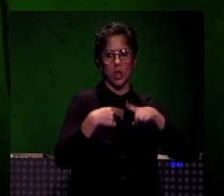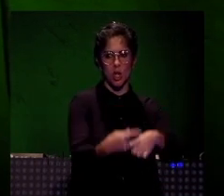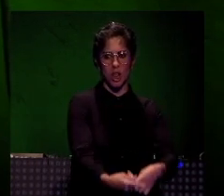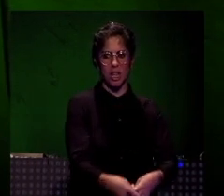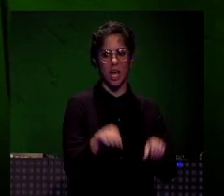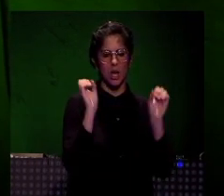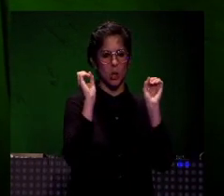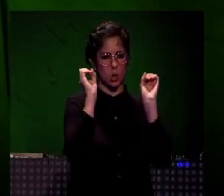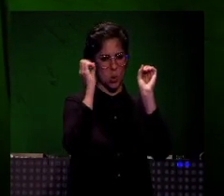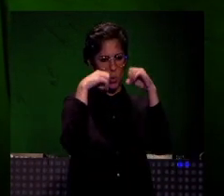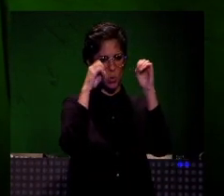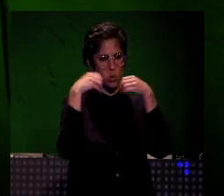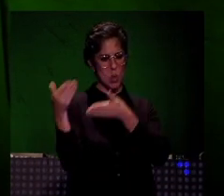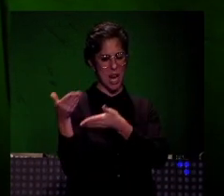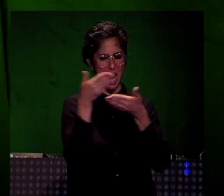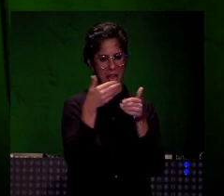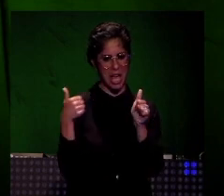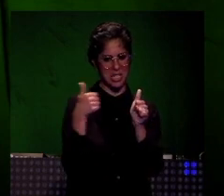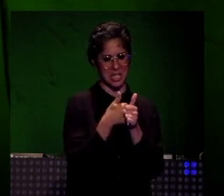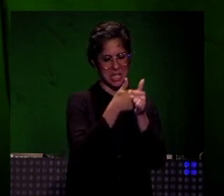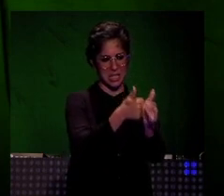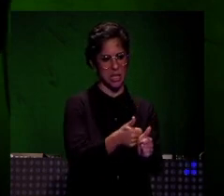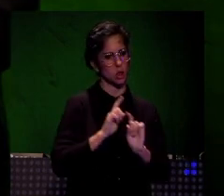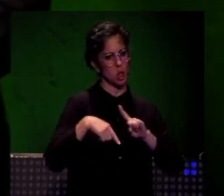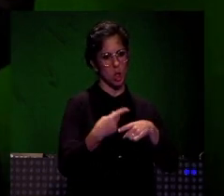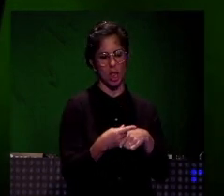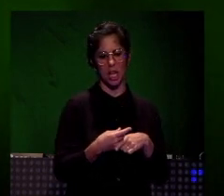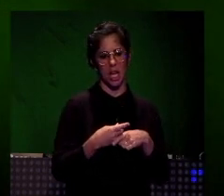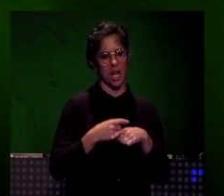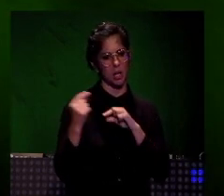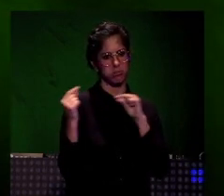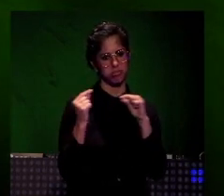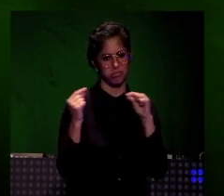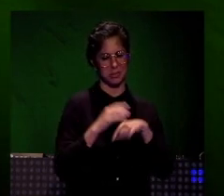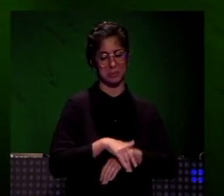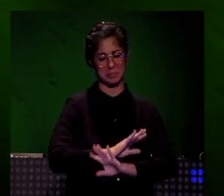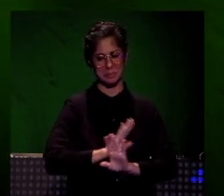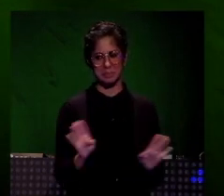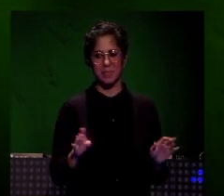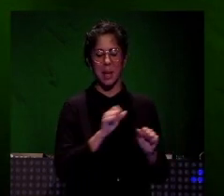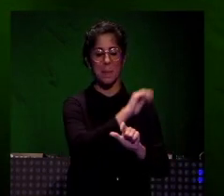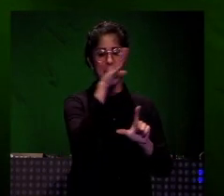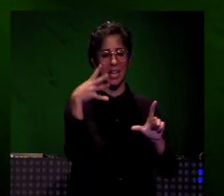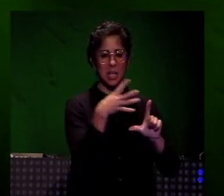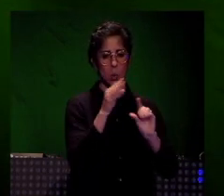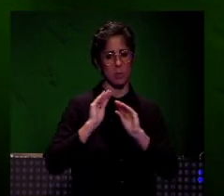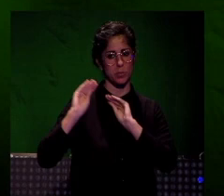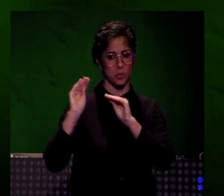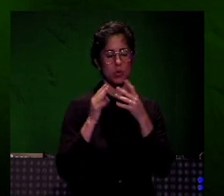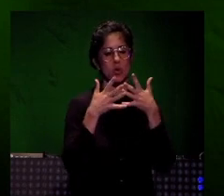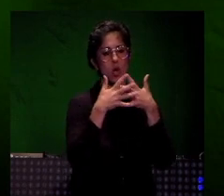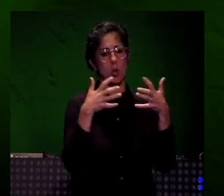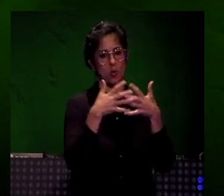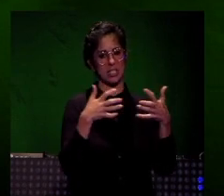asistan yo hay ahí lo dejo y hay una frase en su web y que desde el señor kelvin el de los